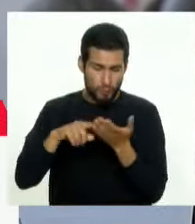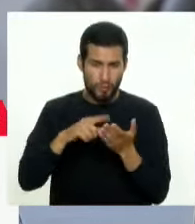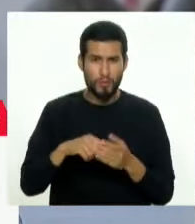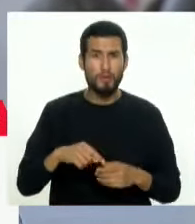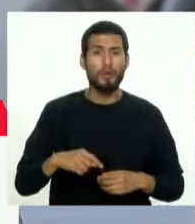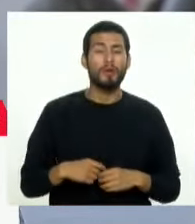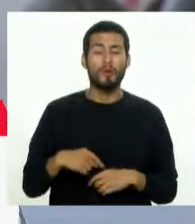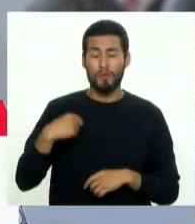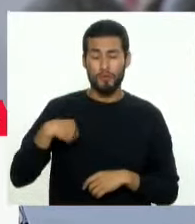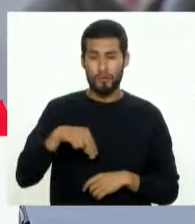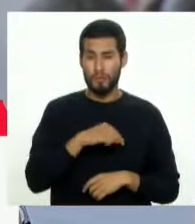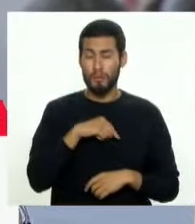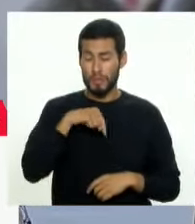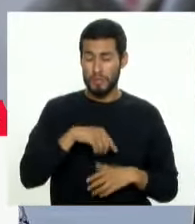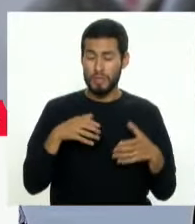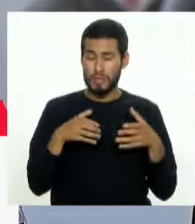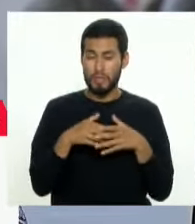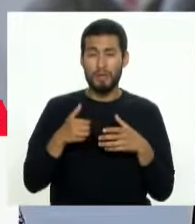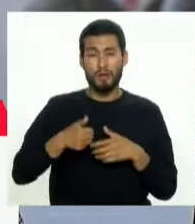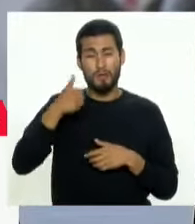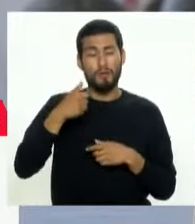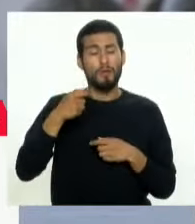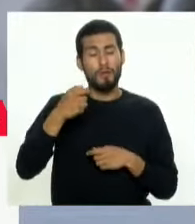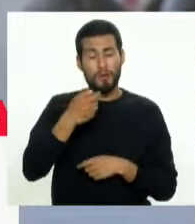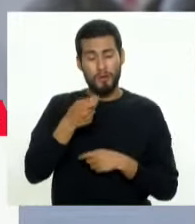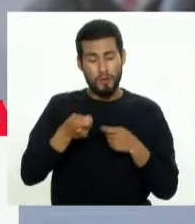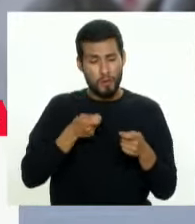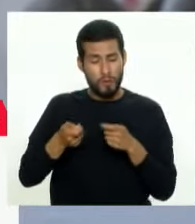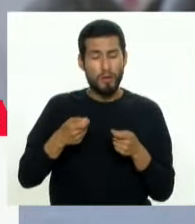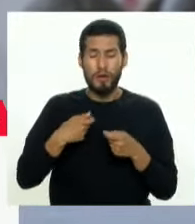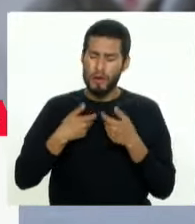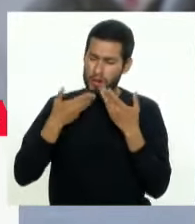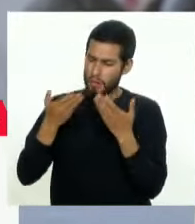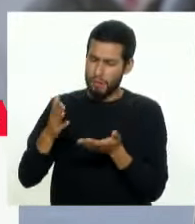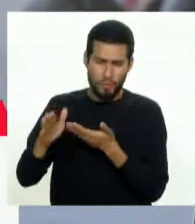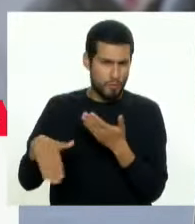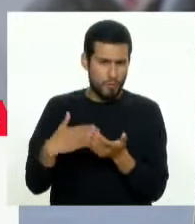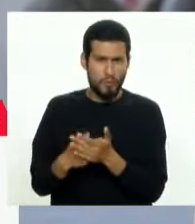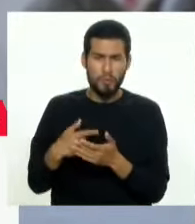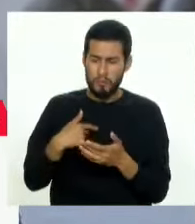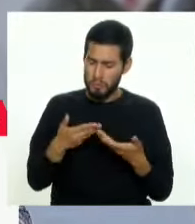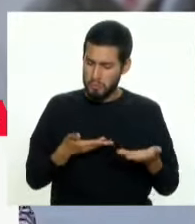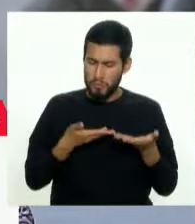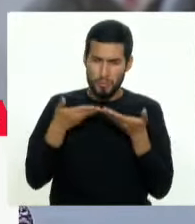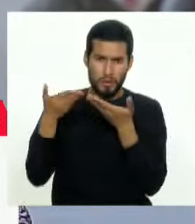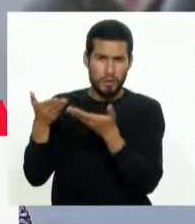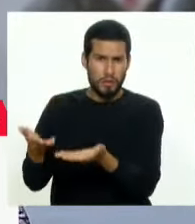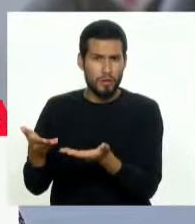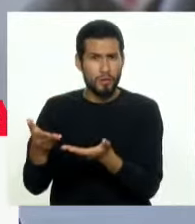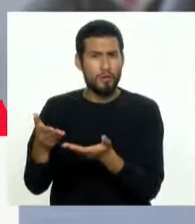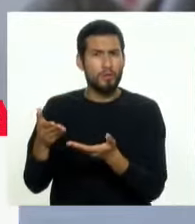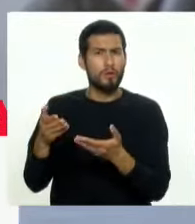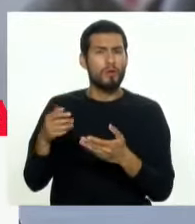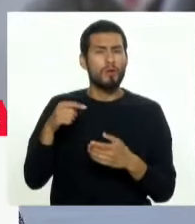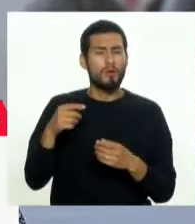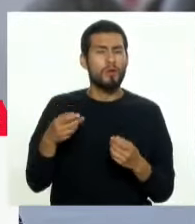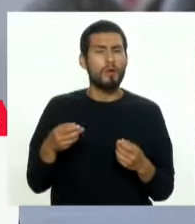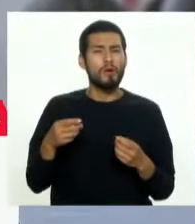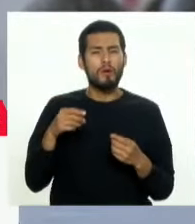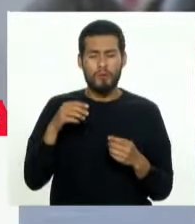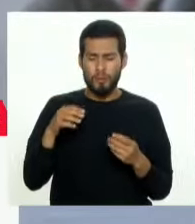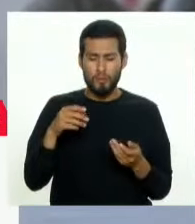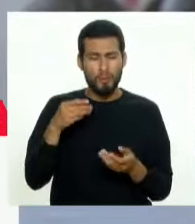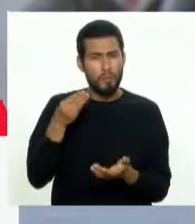como Ejecutivo les daremos todas las facilidades, ya les hemos transferido un